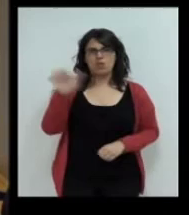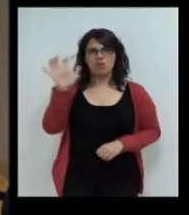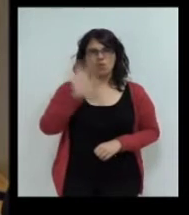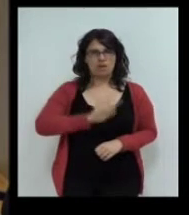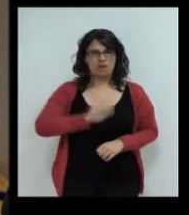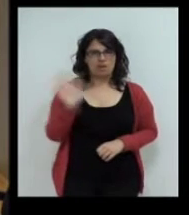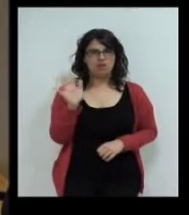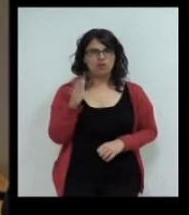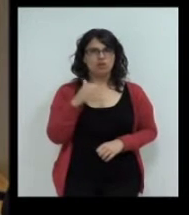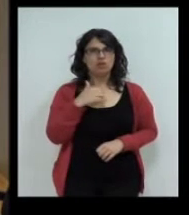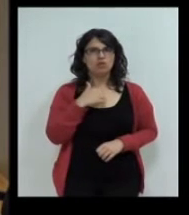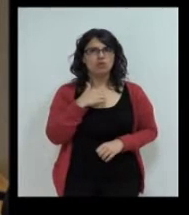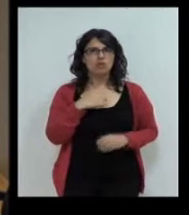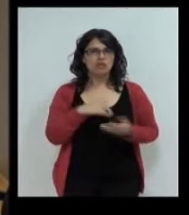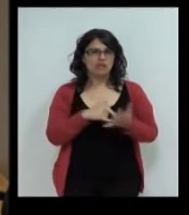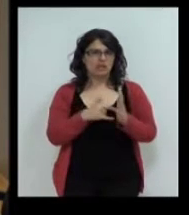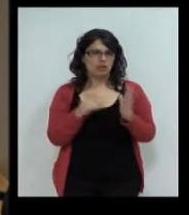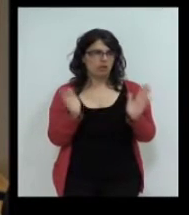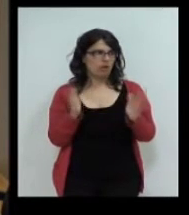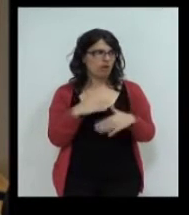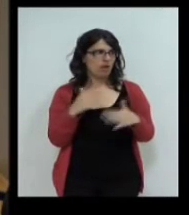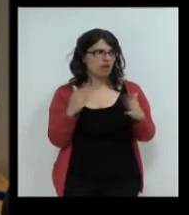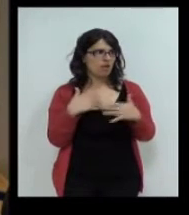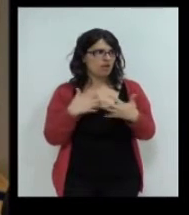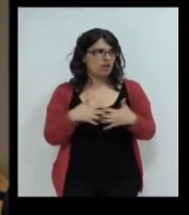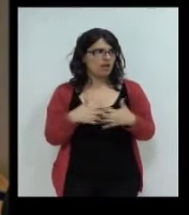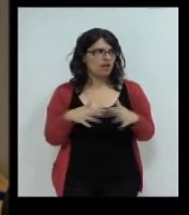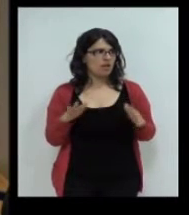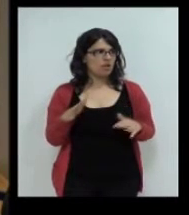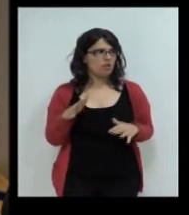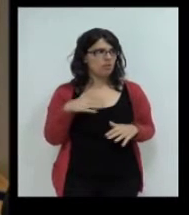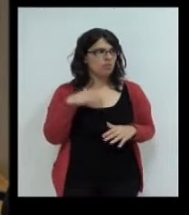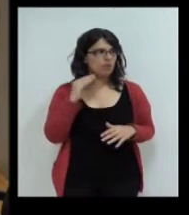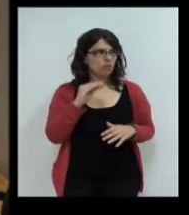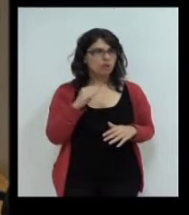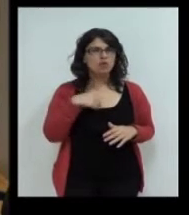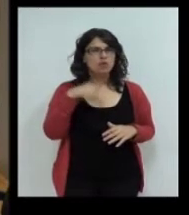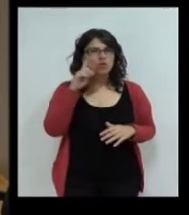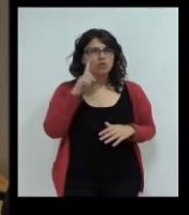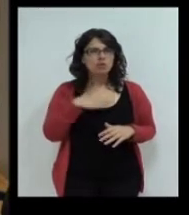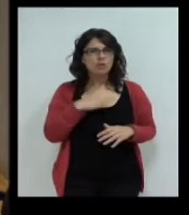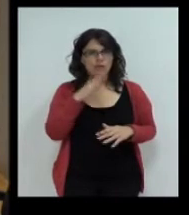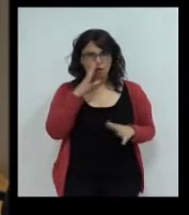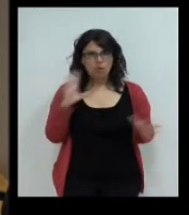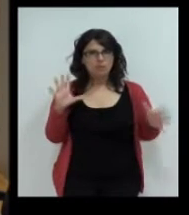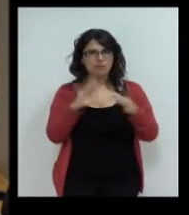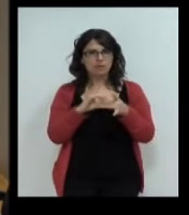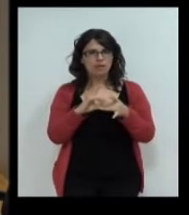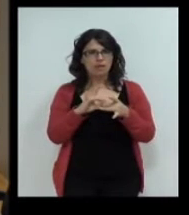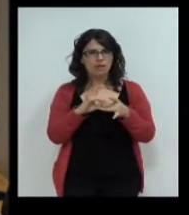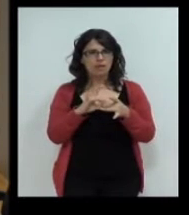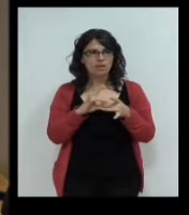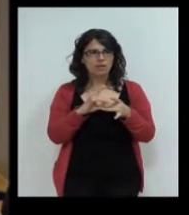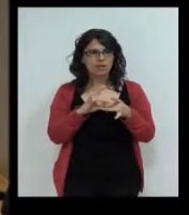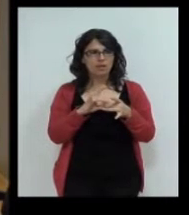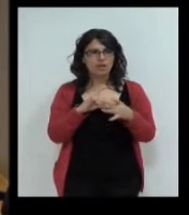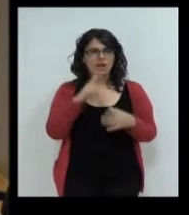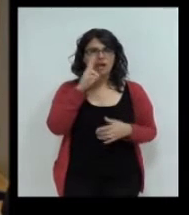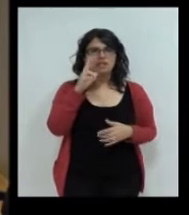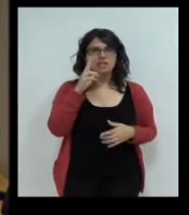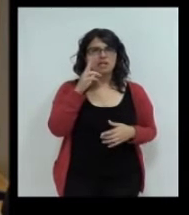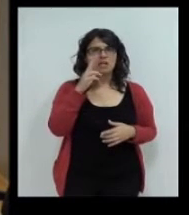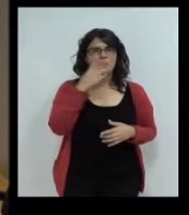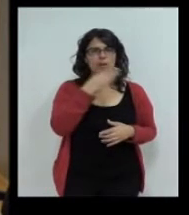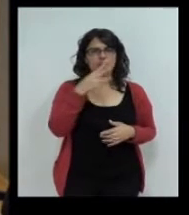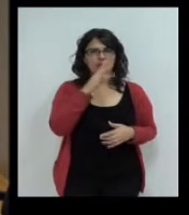técnico, soy ingeniero en la materia. Mi pregunta es, yo no sé si es posible que exista una compatibilidad, Es que ¿no? cuando entre los dos dicen que- sistemas, entre el